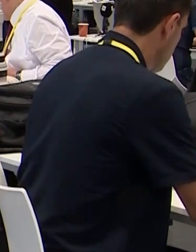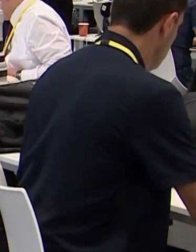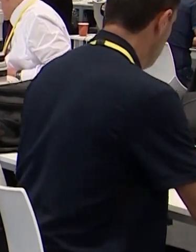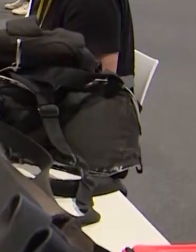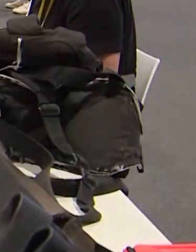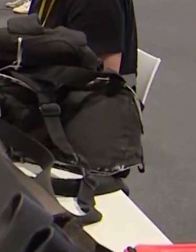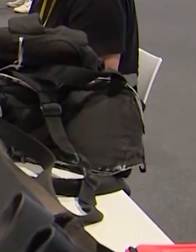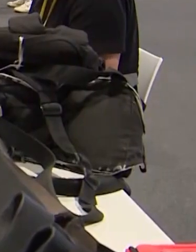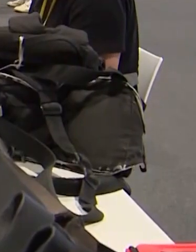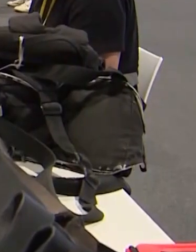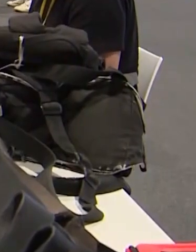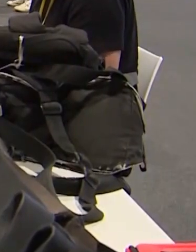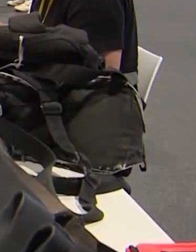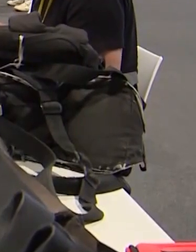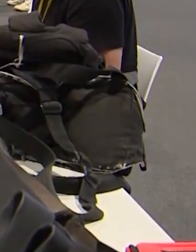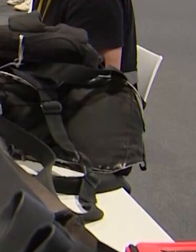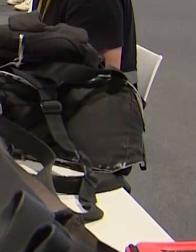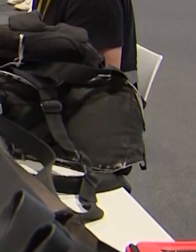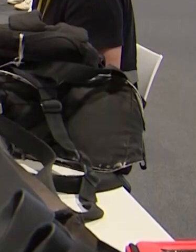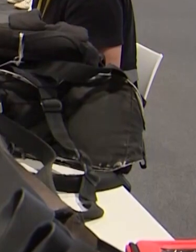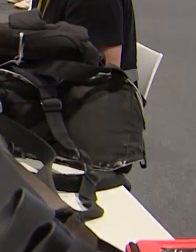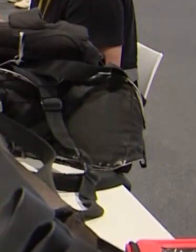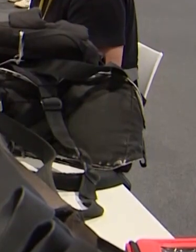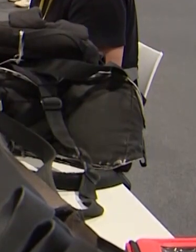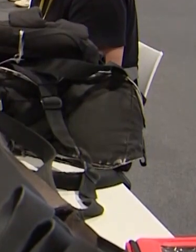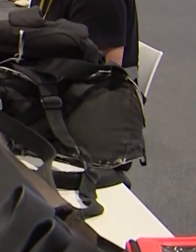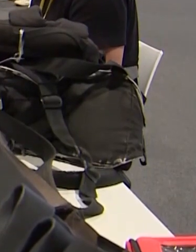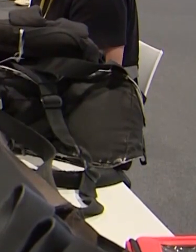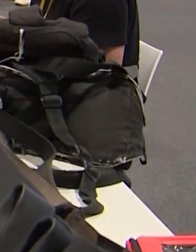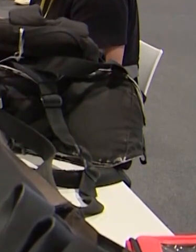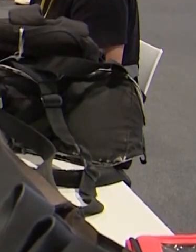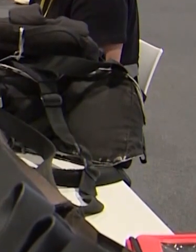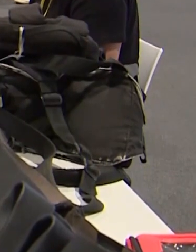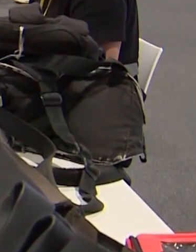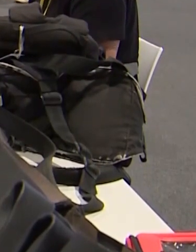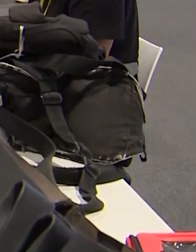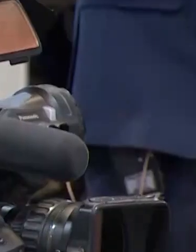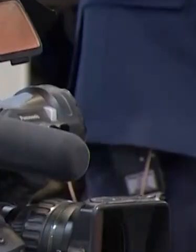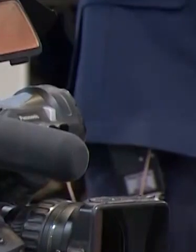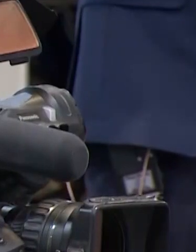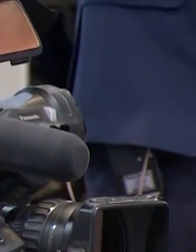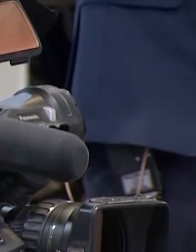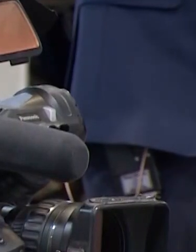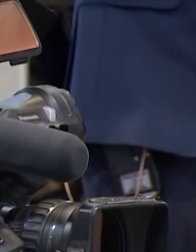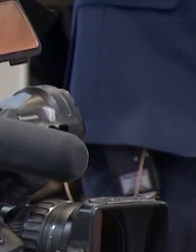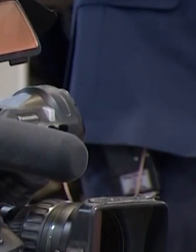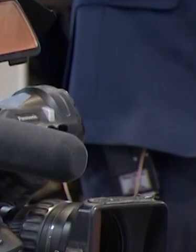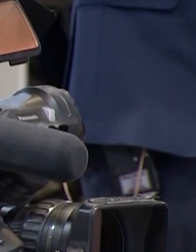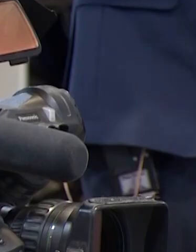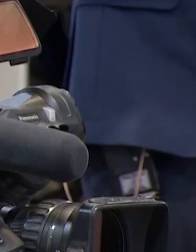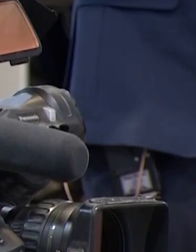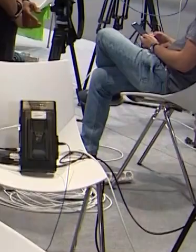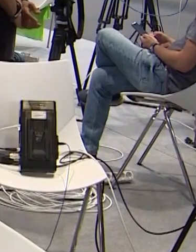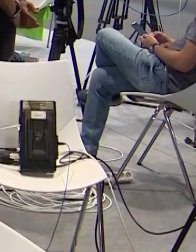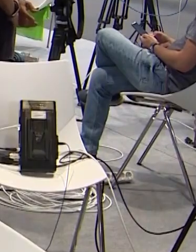reformar la Ley Orgánica de derecho al honor de 1982 y la Ley Orgánica de derecho a la rectificación de 1984